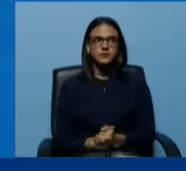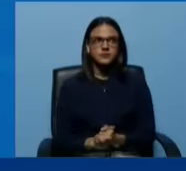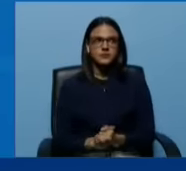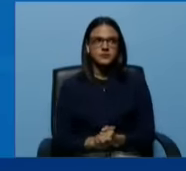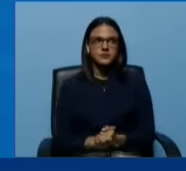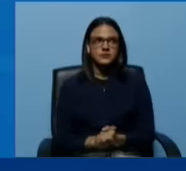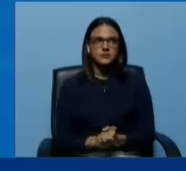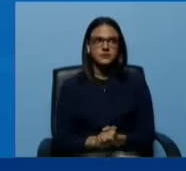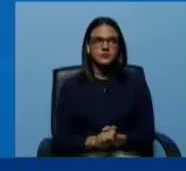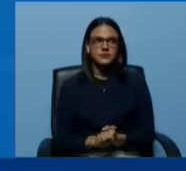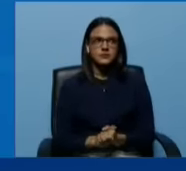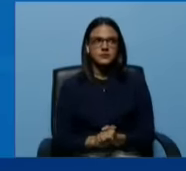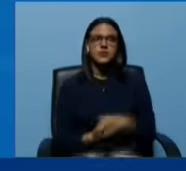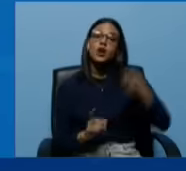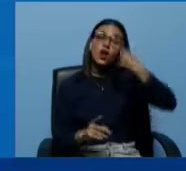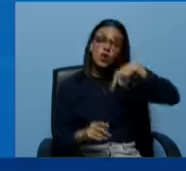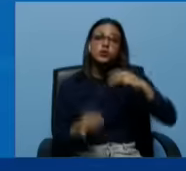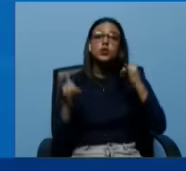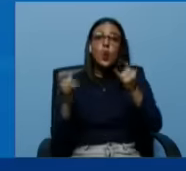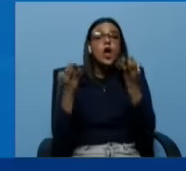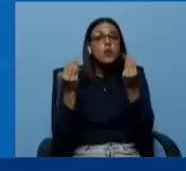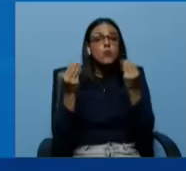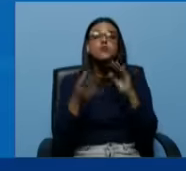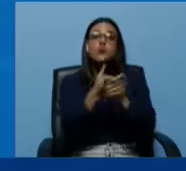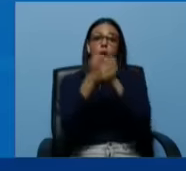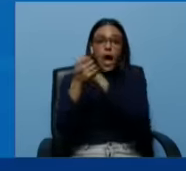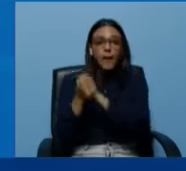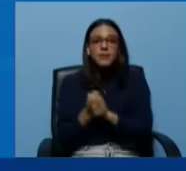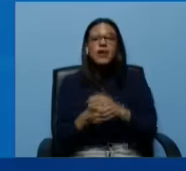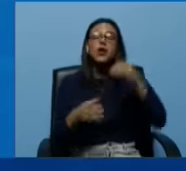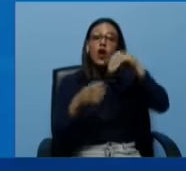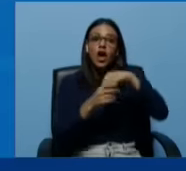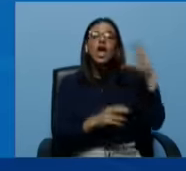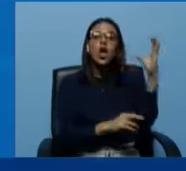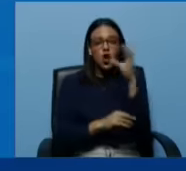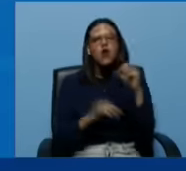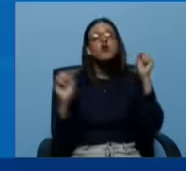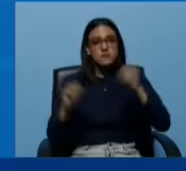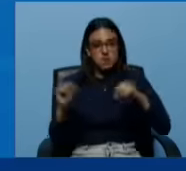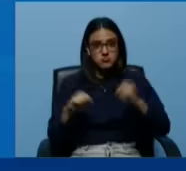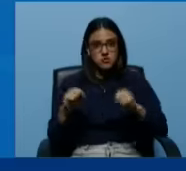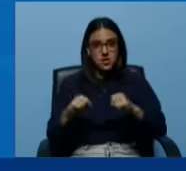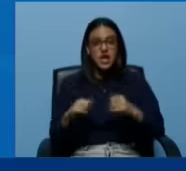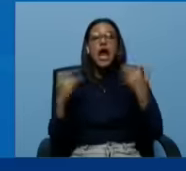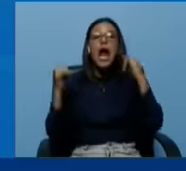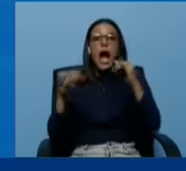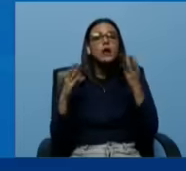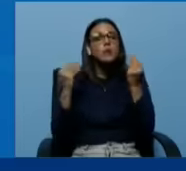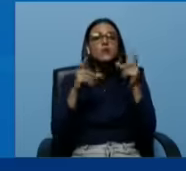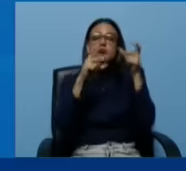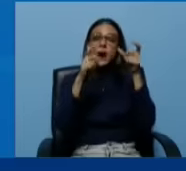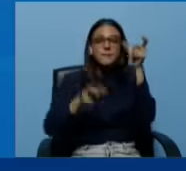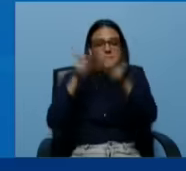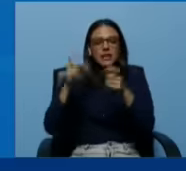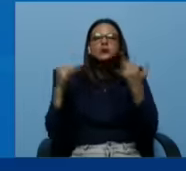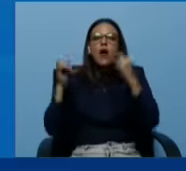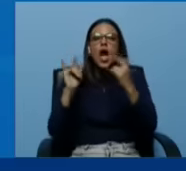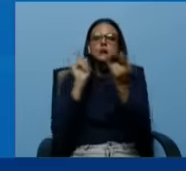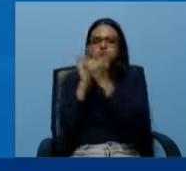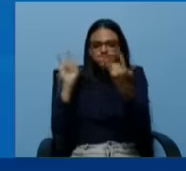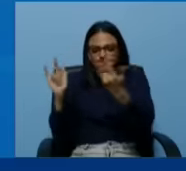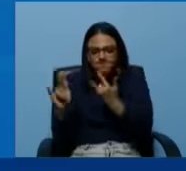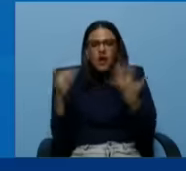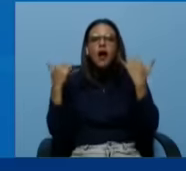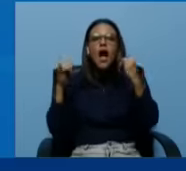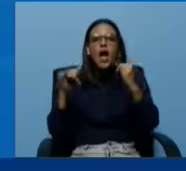Tenemos muchos amigos en Colombia, no lo digan, que quede aquí en la reunión. Mucha gente que nos quiere en Colombia, mucha, mucha.